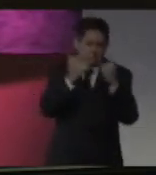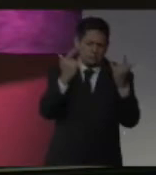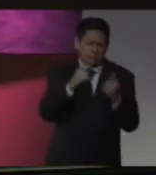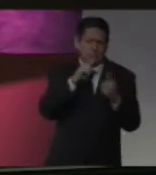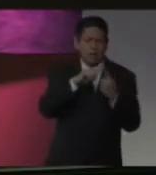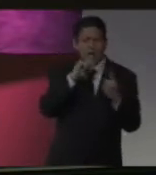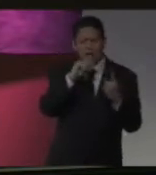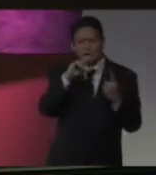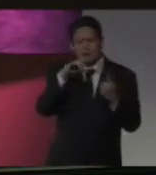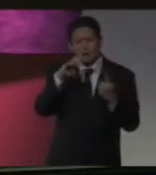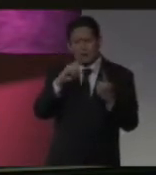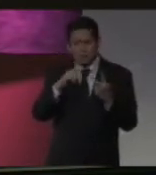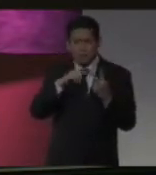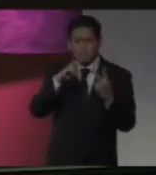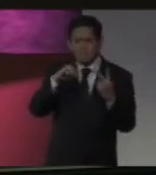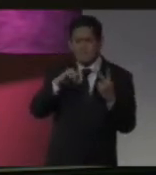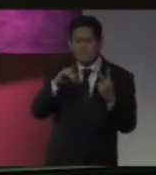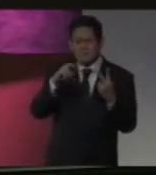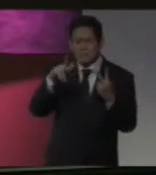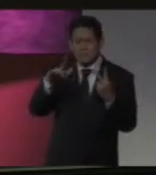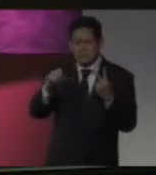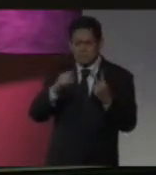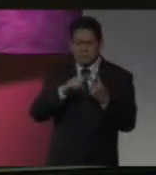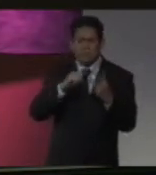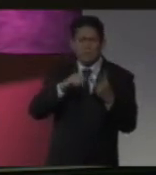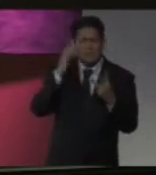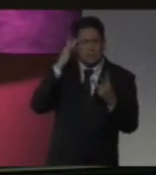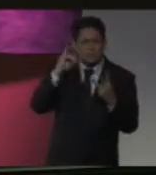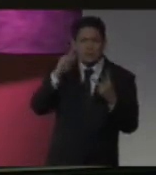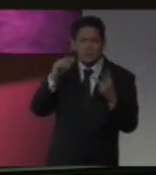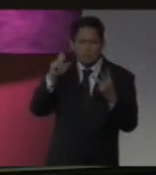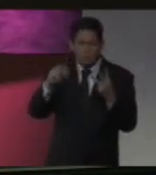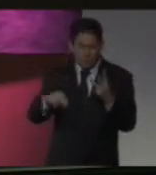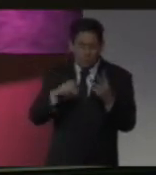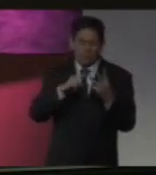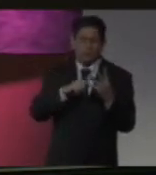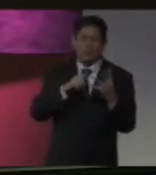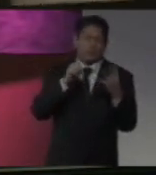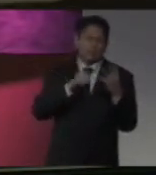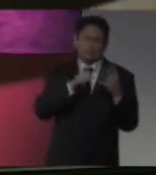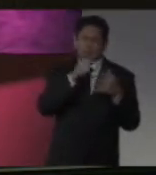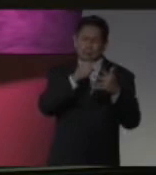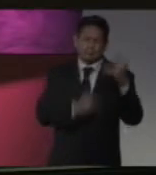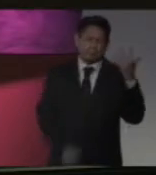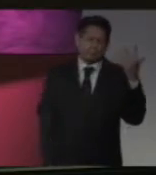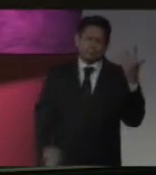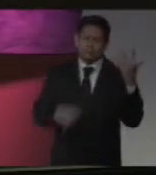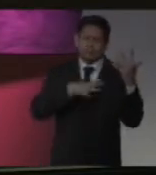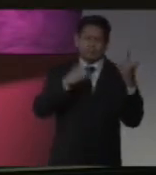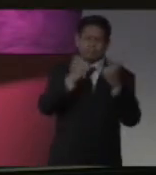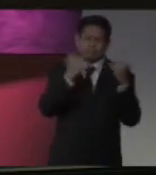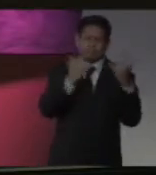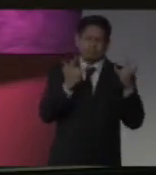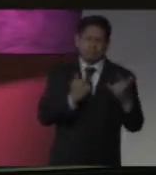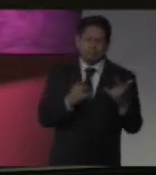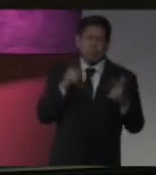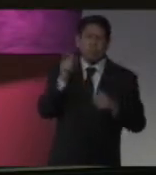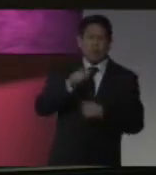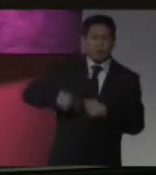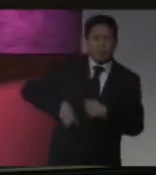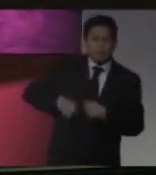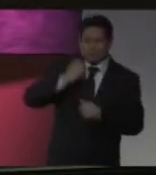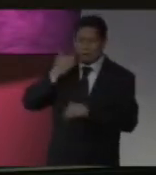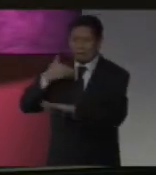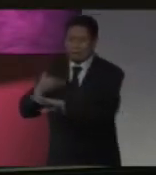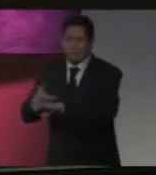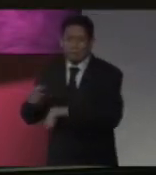contra el desplazamiento, zapatistas en las estrategias de autonomía alimentaria, etcétera, etcétera, etcétera, un largo etcétera. Las mujeres